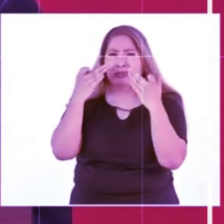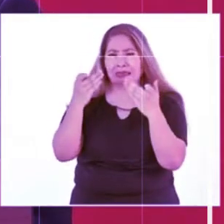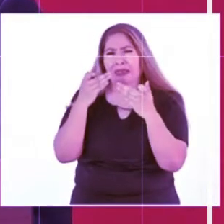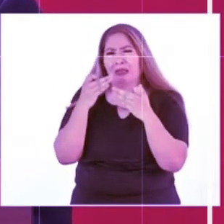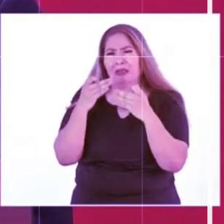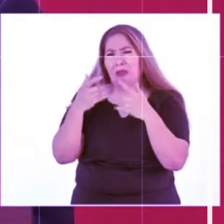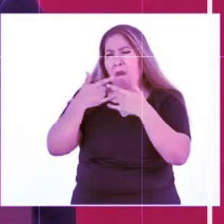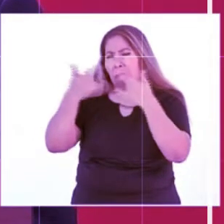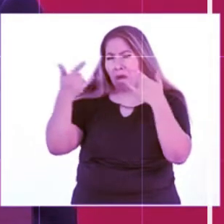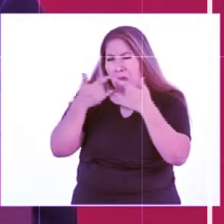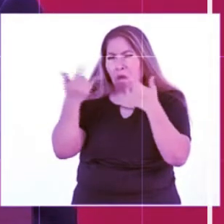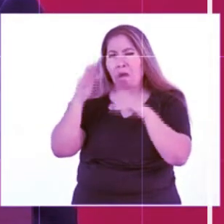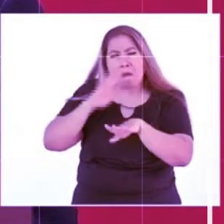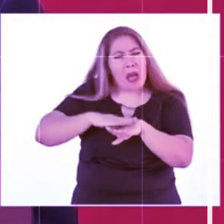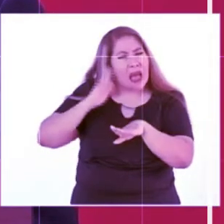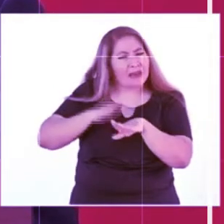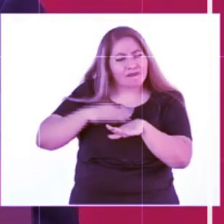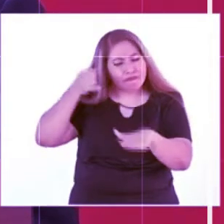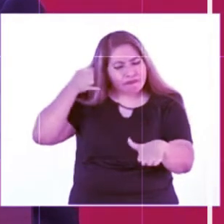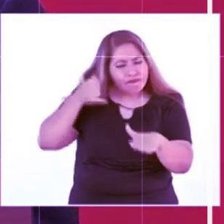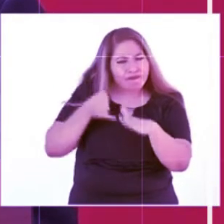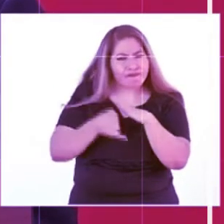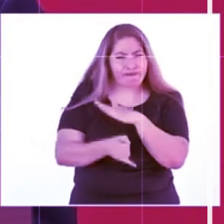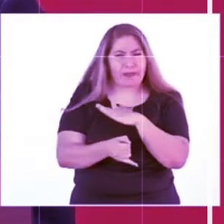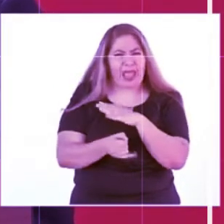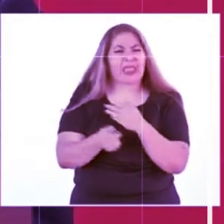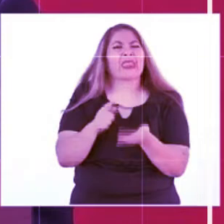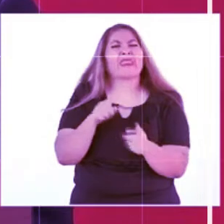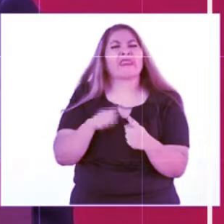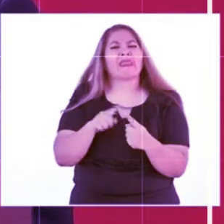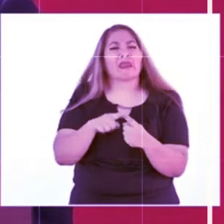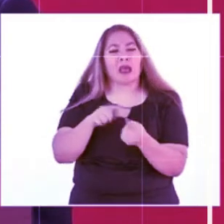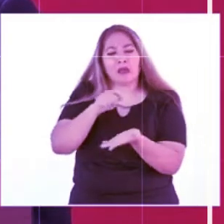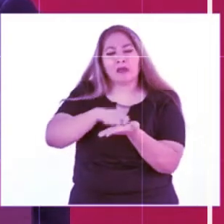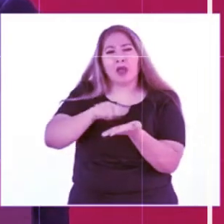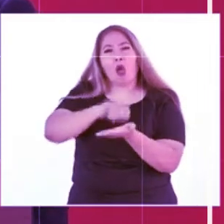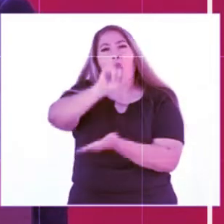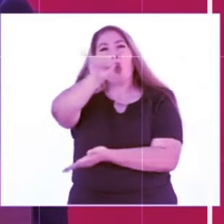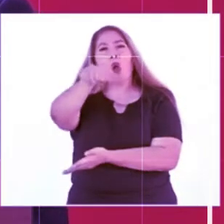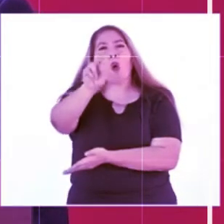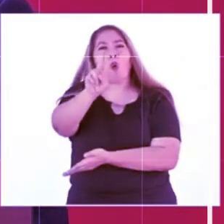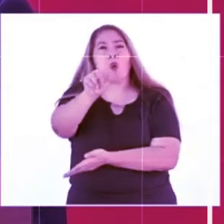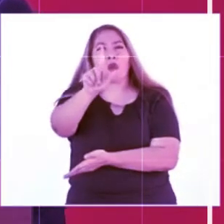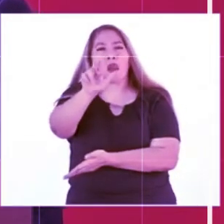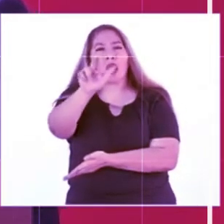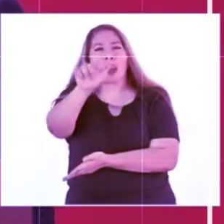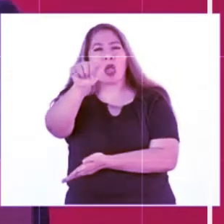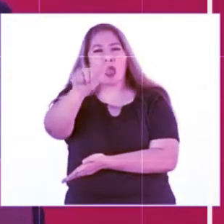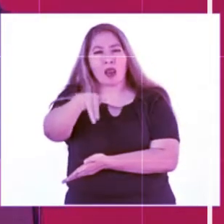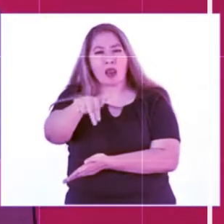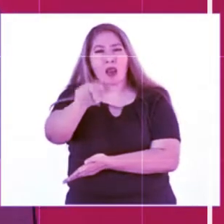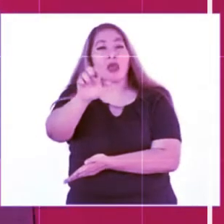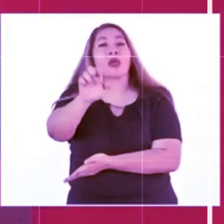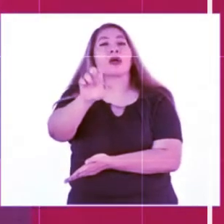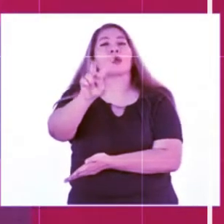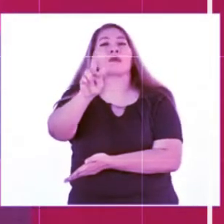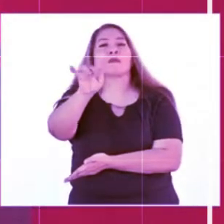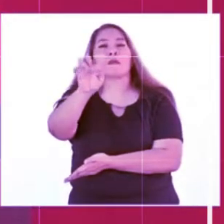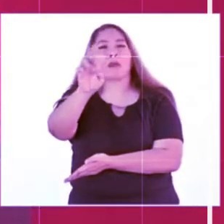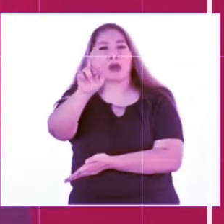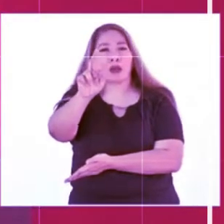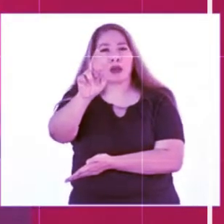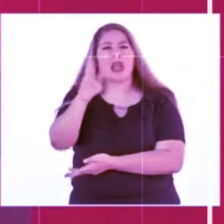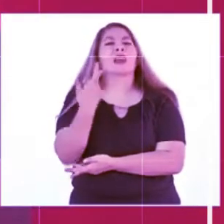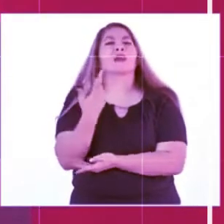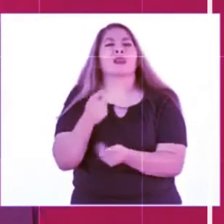rigor histórico y literario es el que ofrece el escritor Julián Herber en su libro La